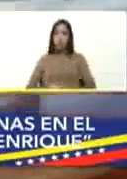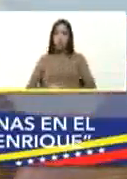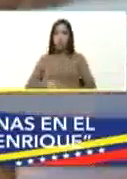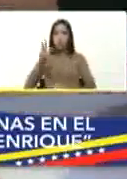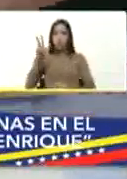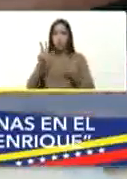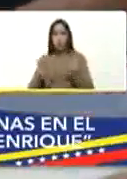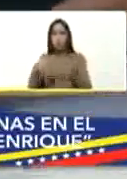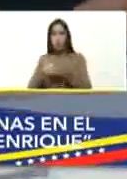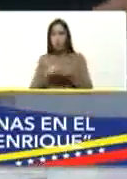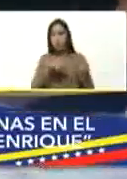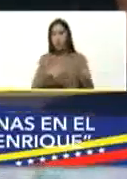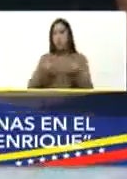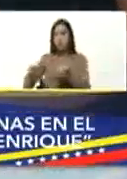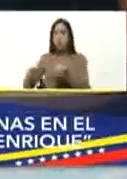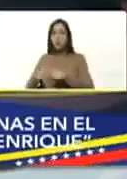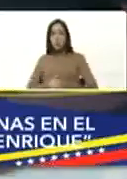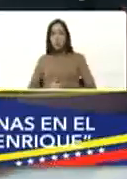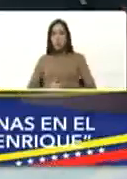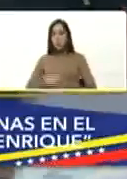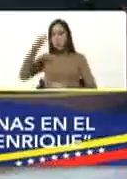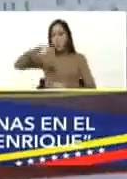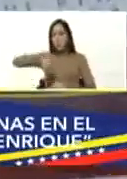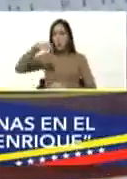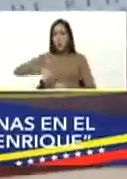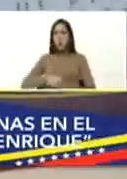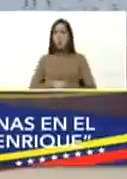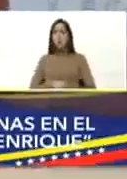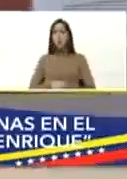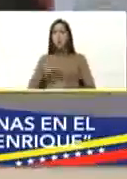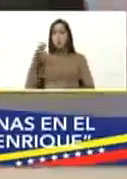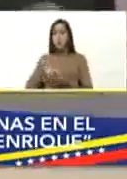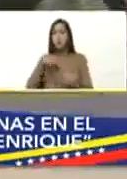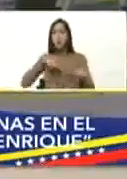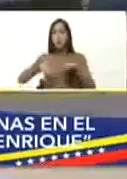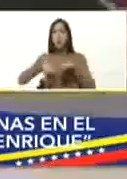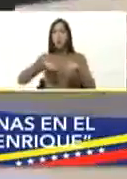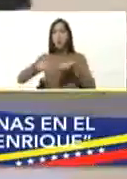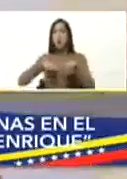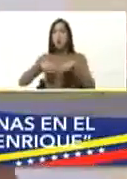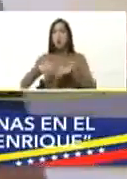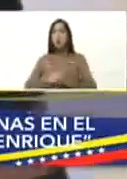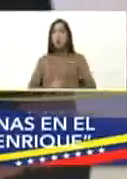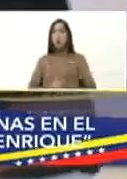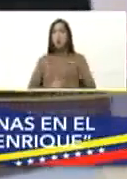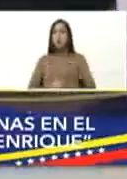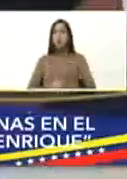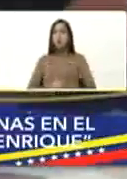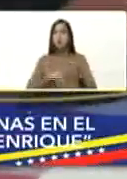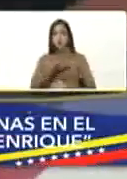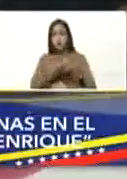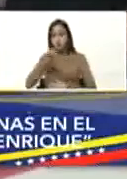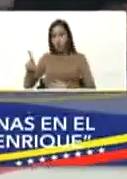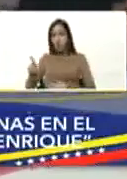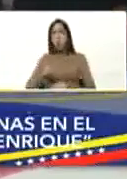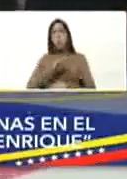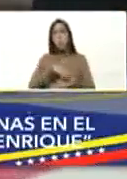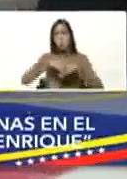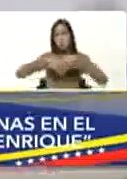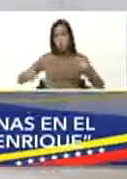8.000 títulos de tierra urbana el día de hoy en el estado Cojedes, 51 comités de tierra